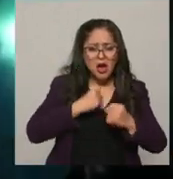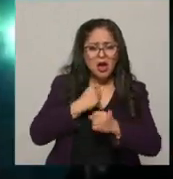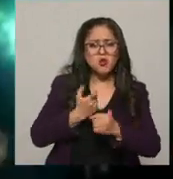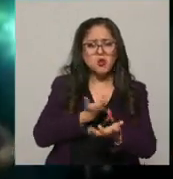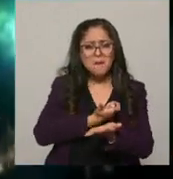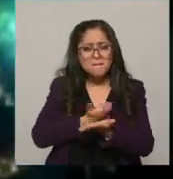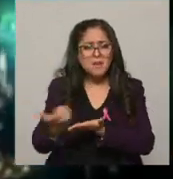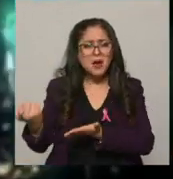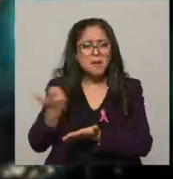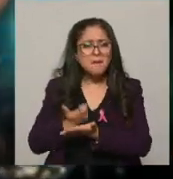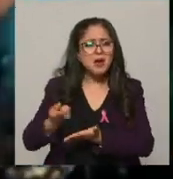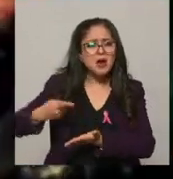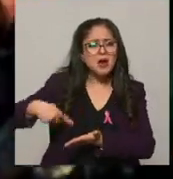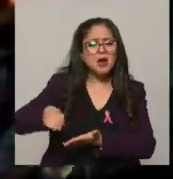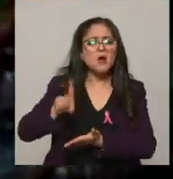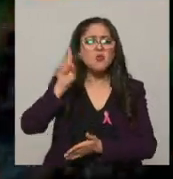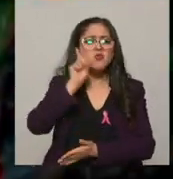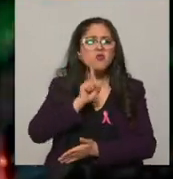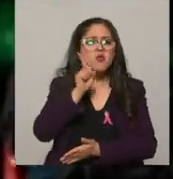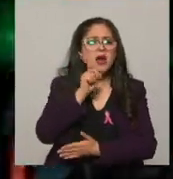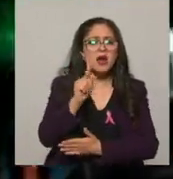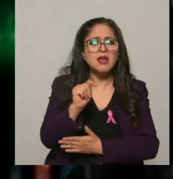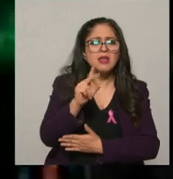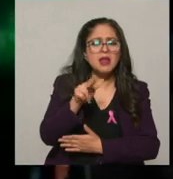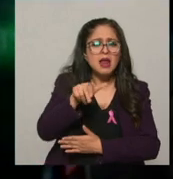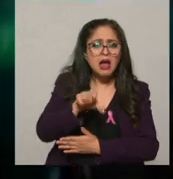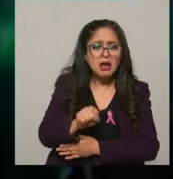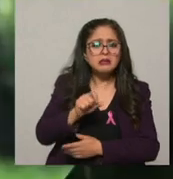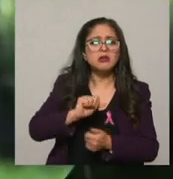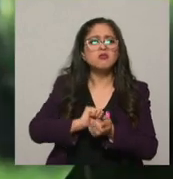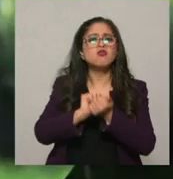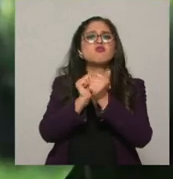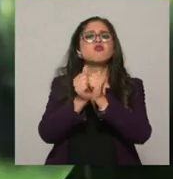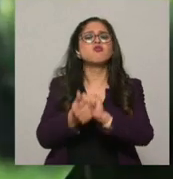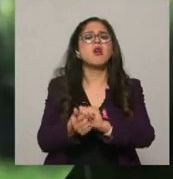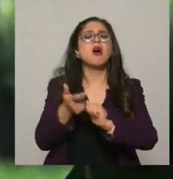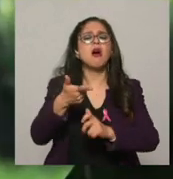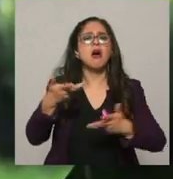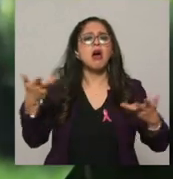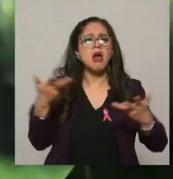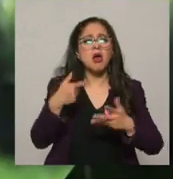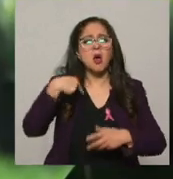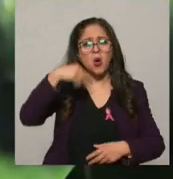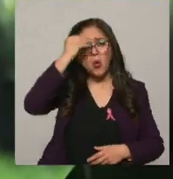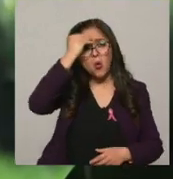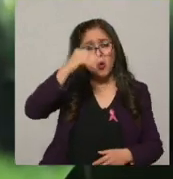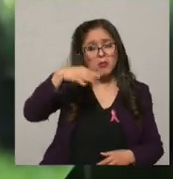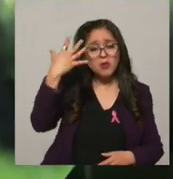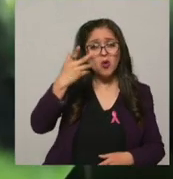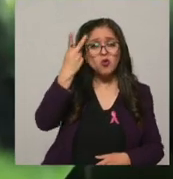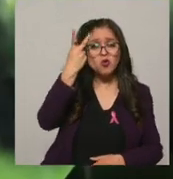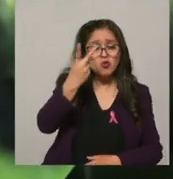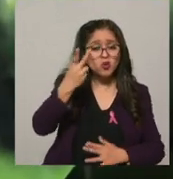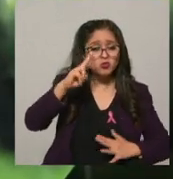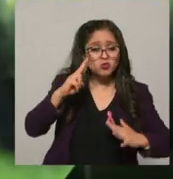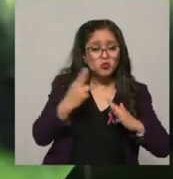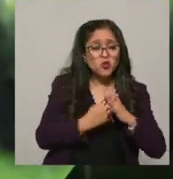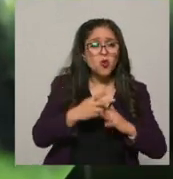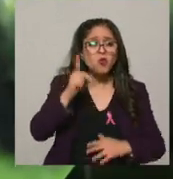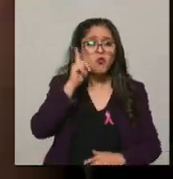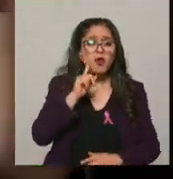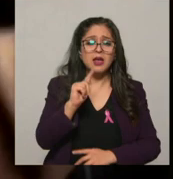de dinero a las mujeres trans va a lograr que olvidemos que dos asesinatos, dos